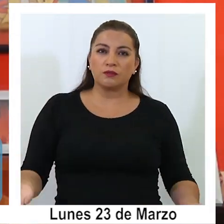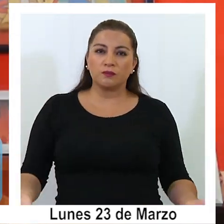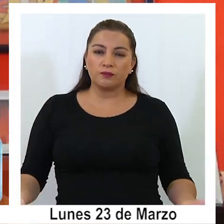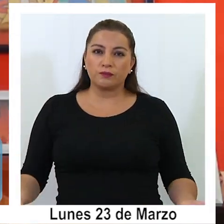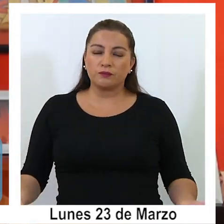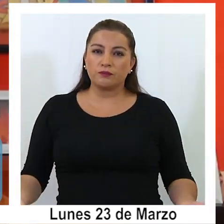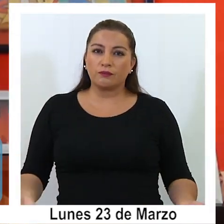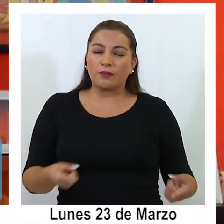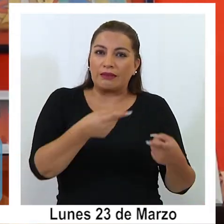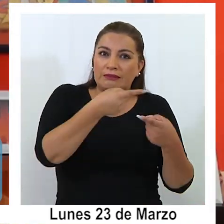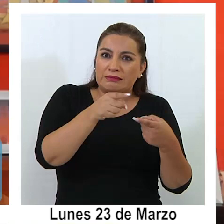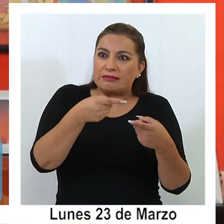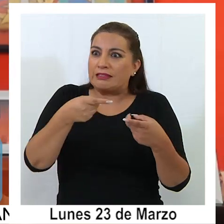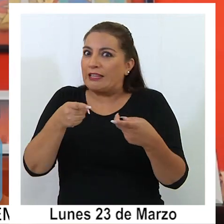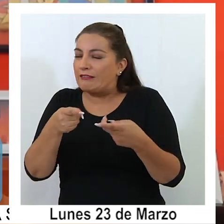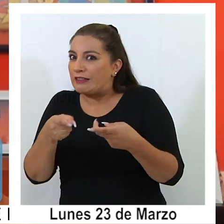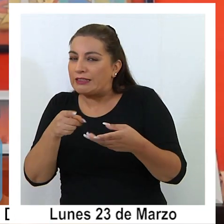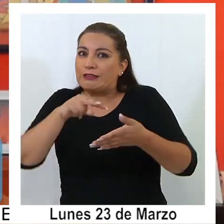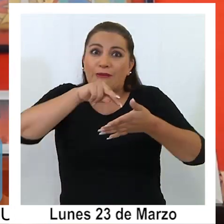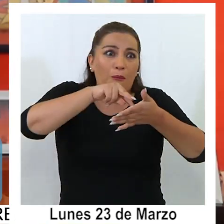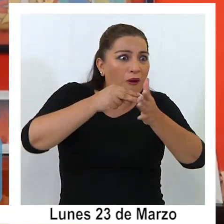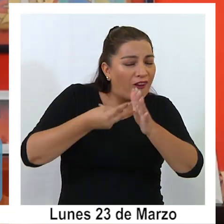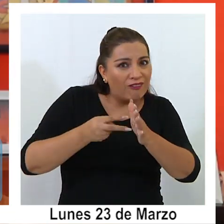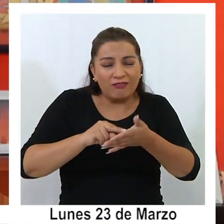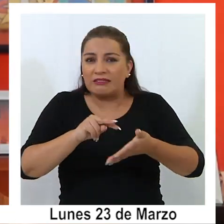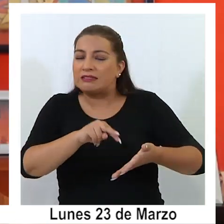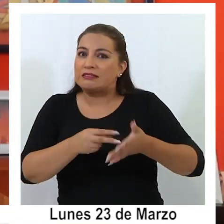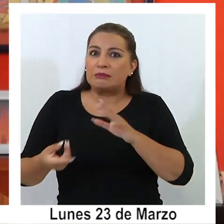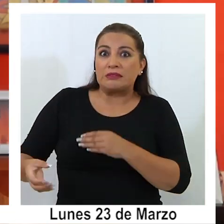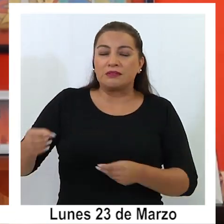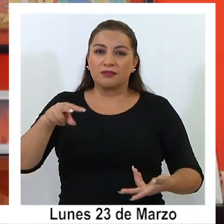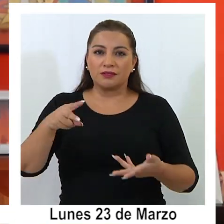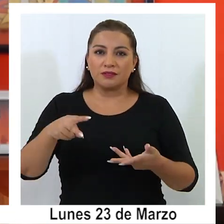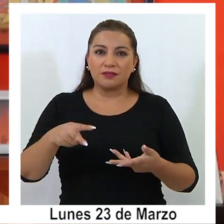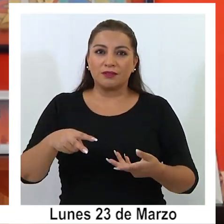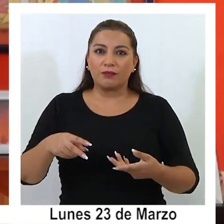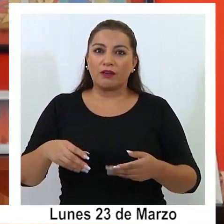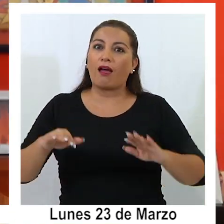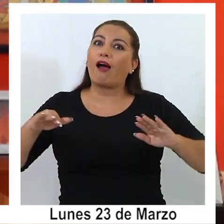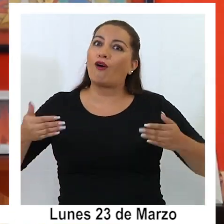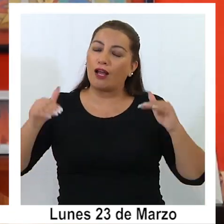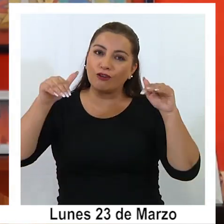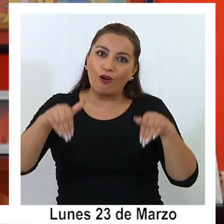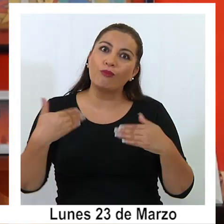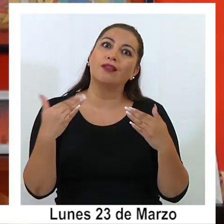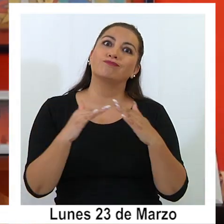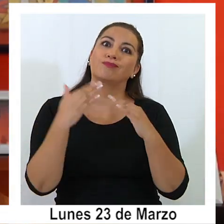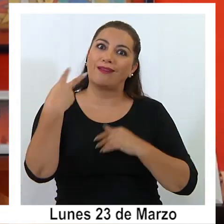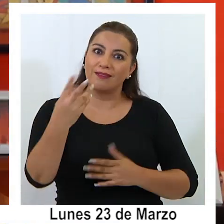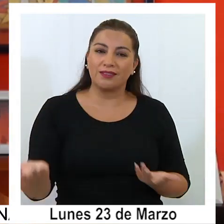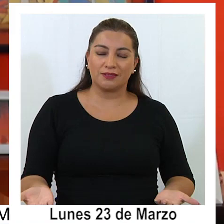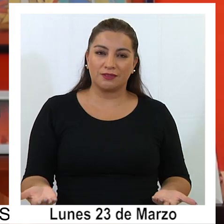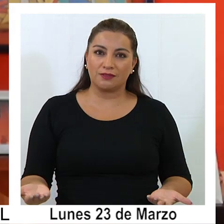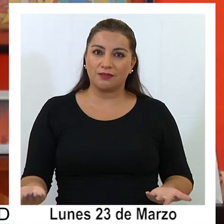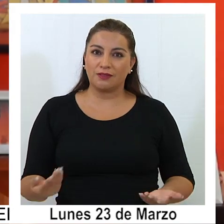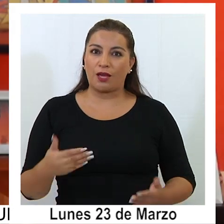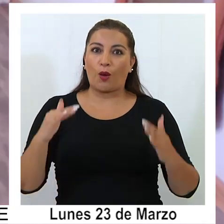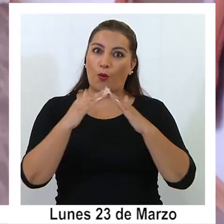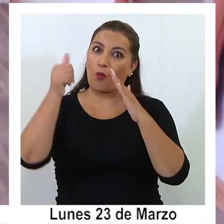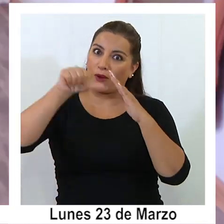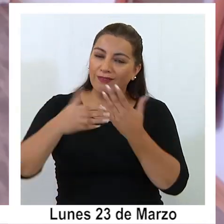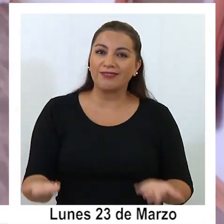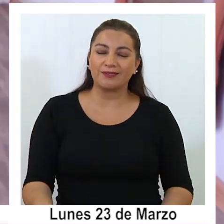pasar varias peripecias para finalmente estar cómodamente ahora, ¿cierto?, en tu hogar, bueno, haciendo